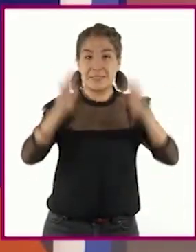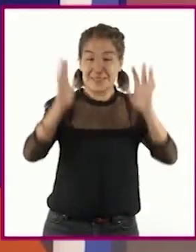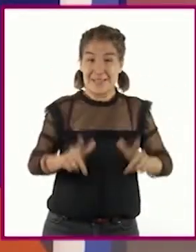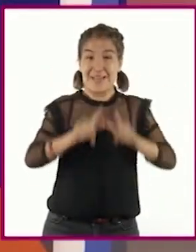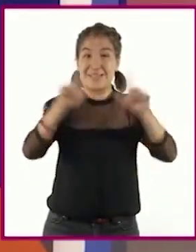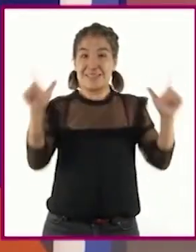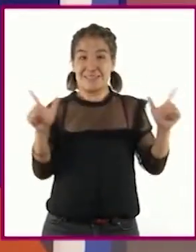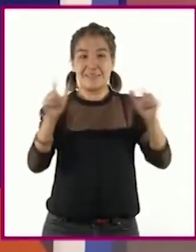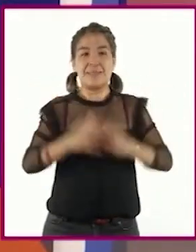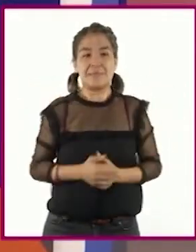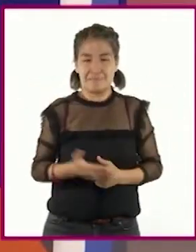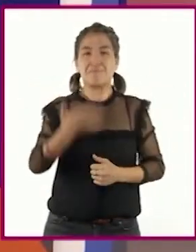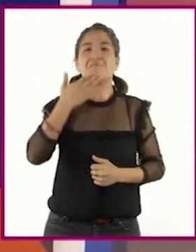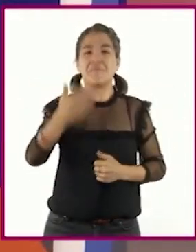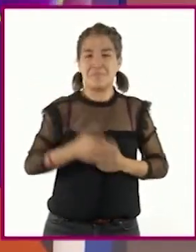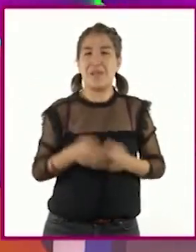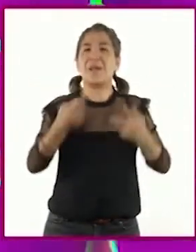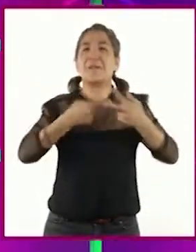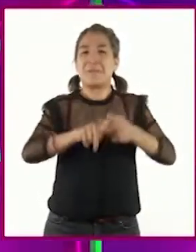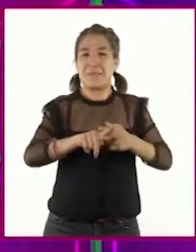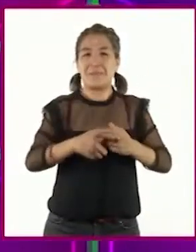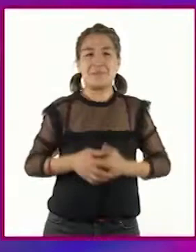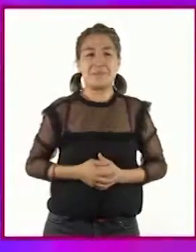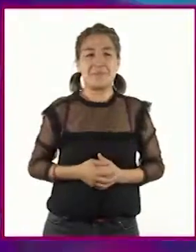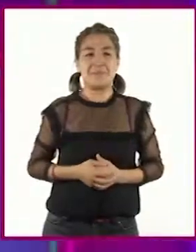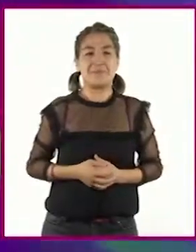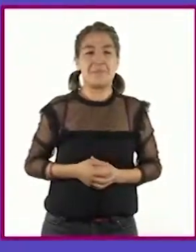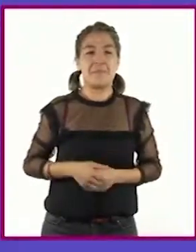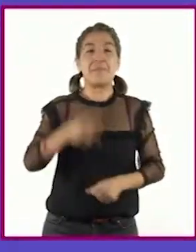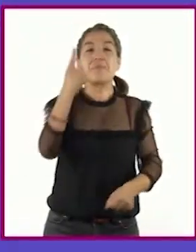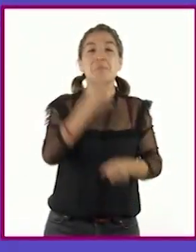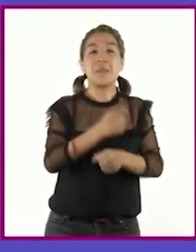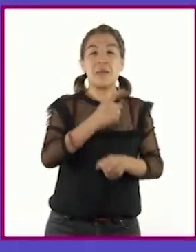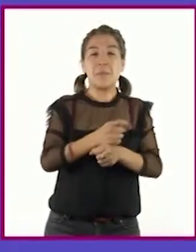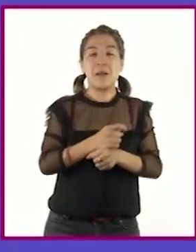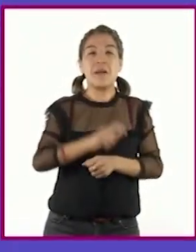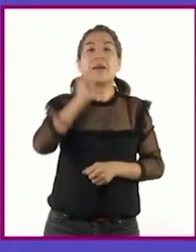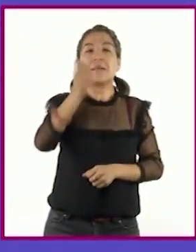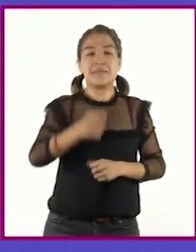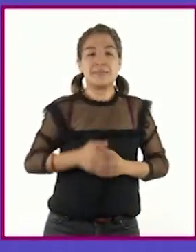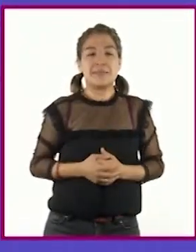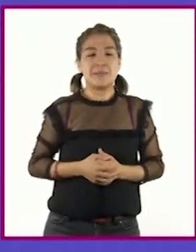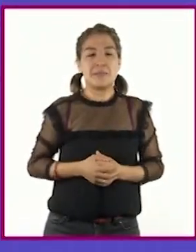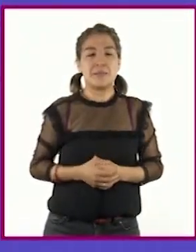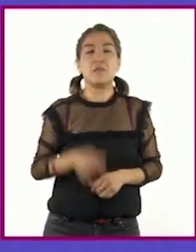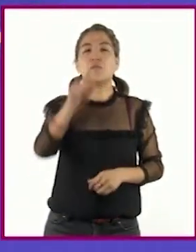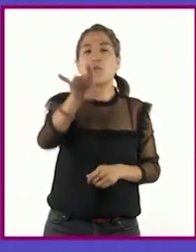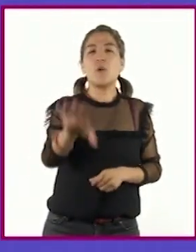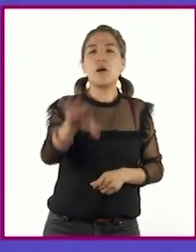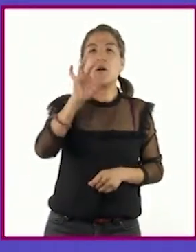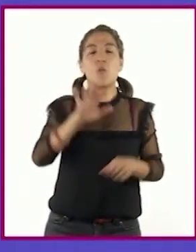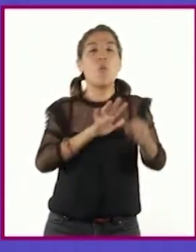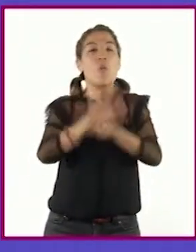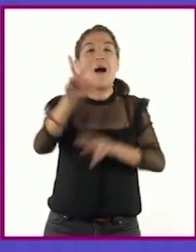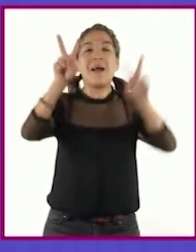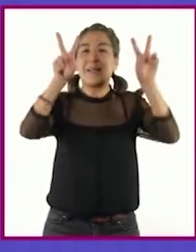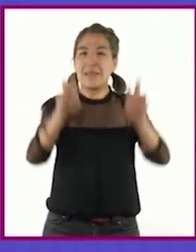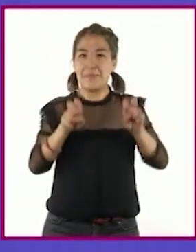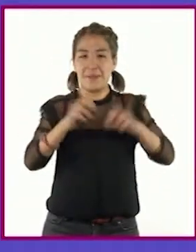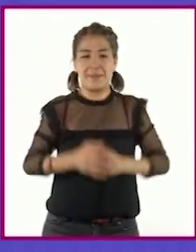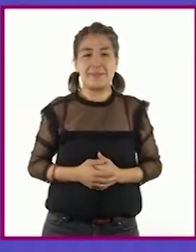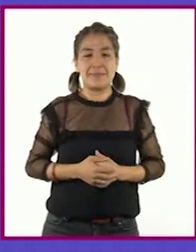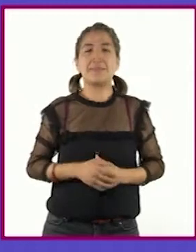y listos? Muy bien, comencemos. El primer paso consiste en elegir el tema.